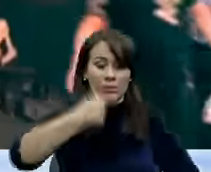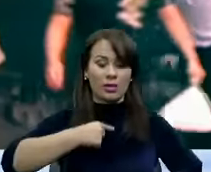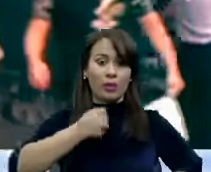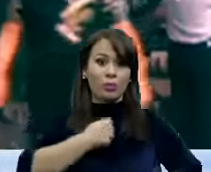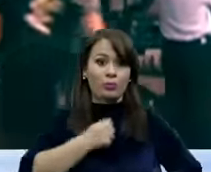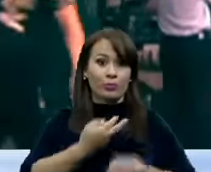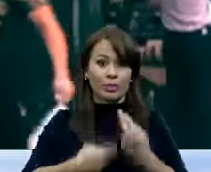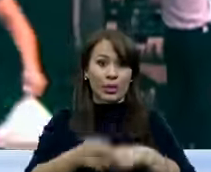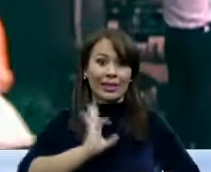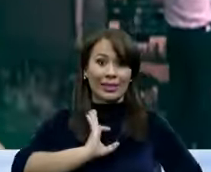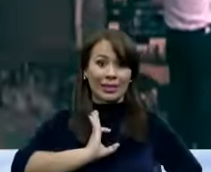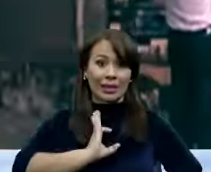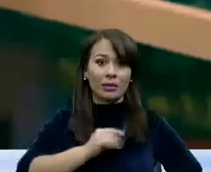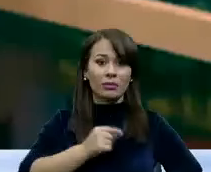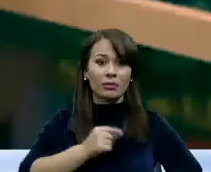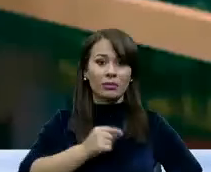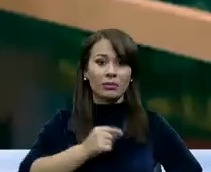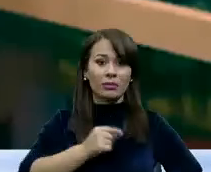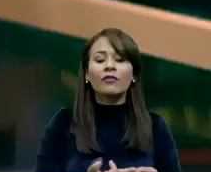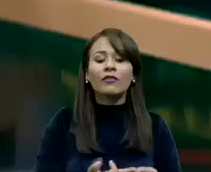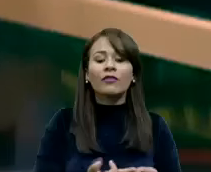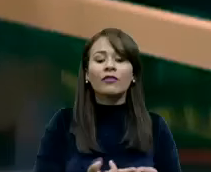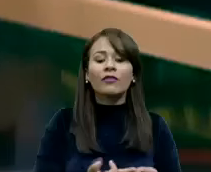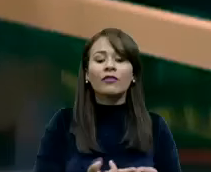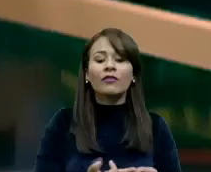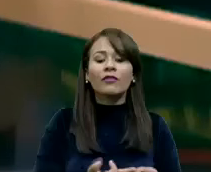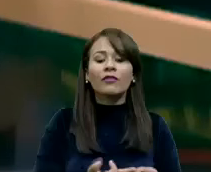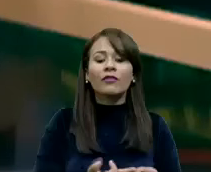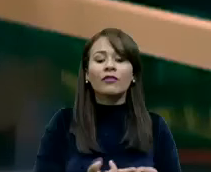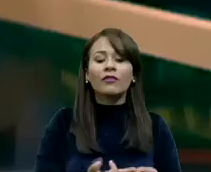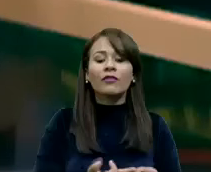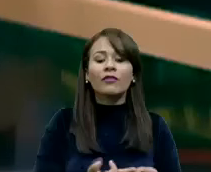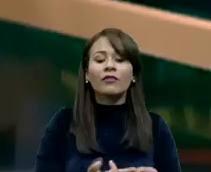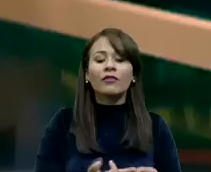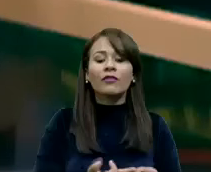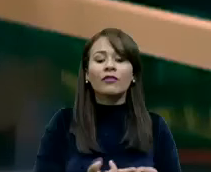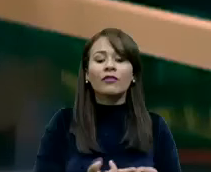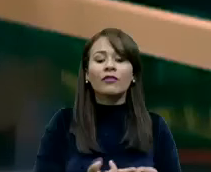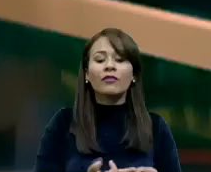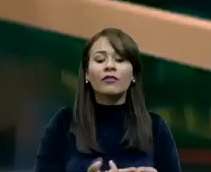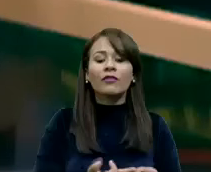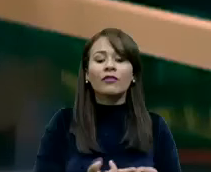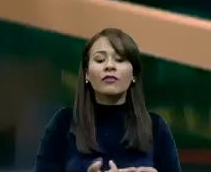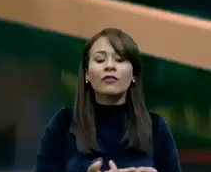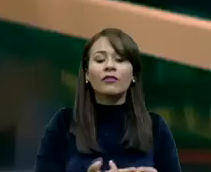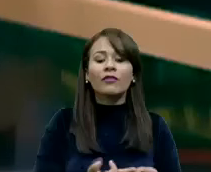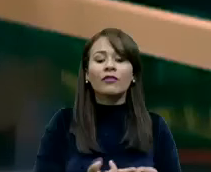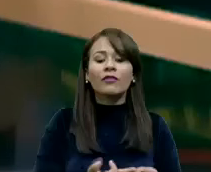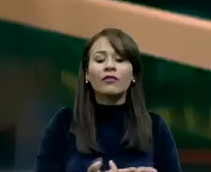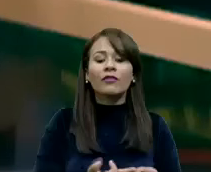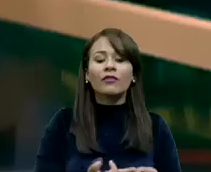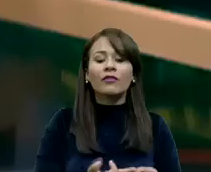a requerir servicios de servicio técnico. Una máquina que supuestamente se utiliza.